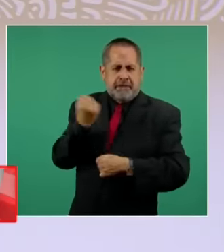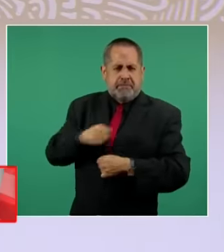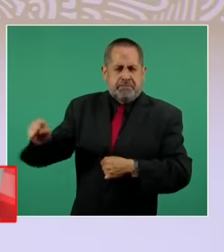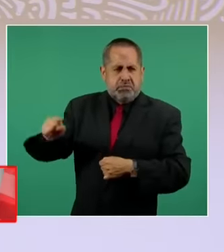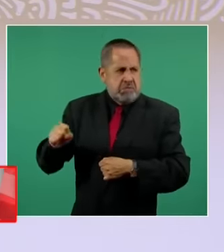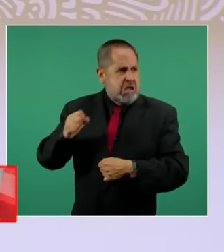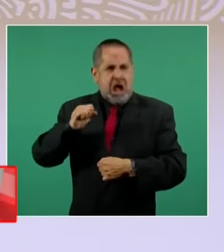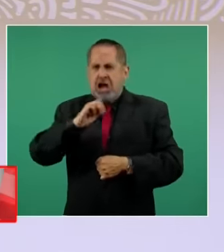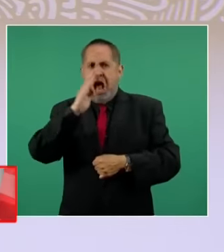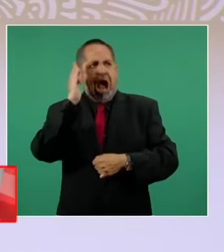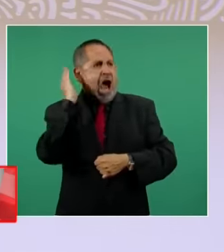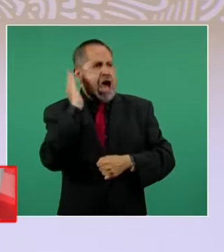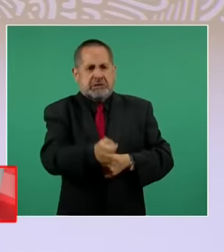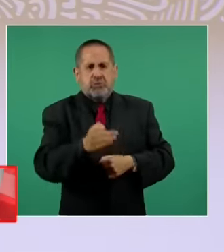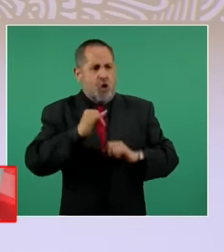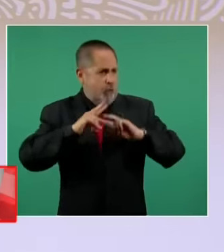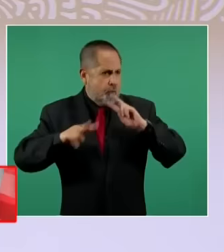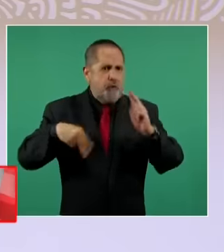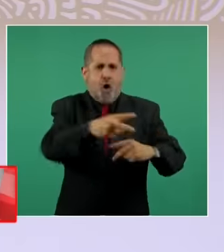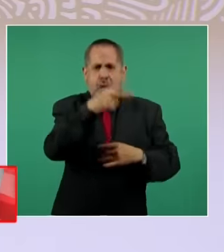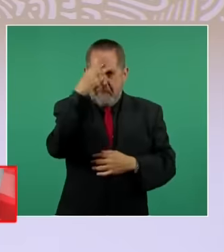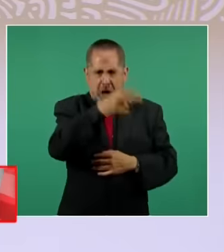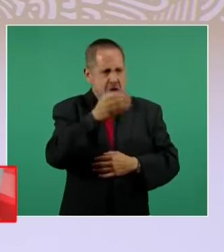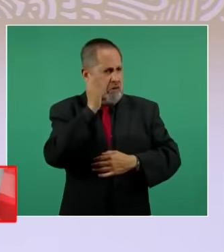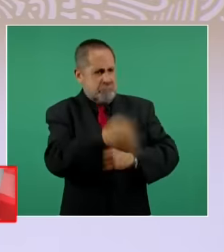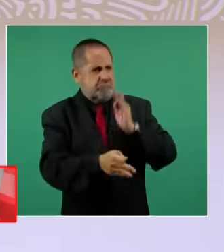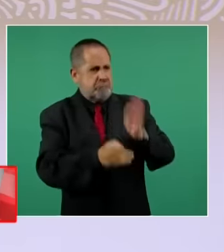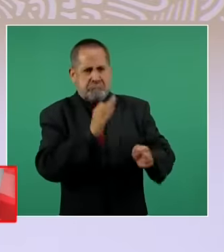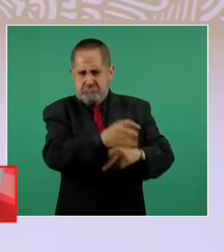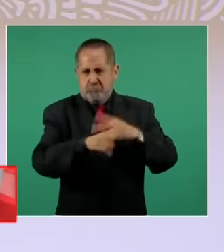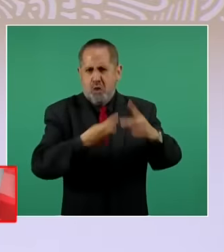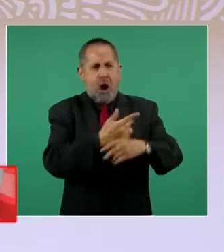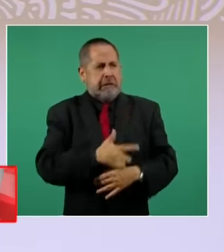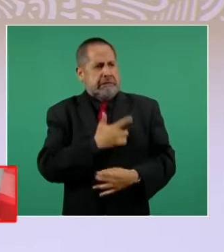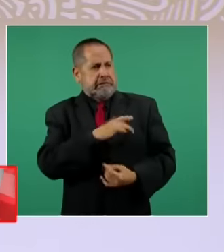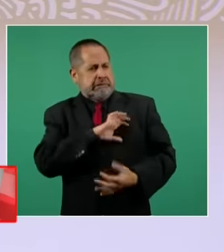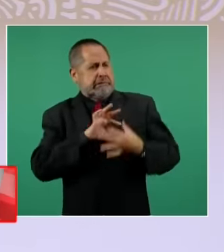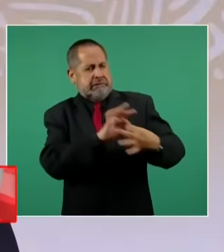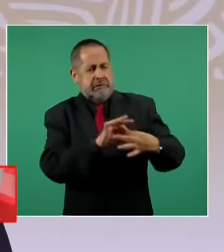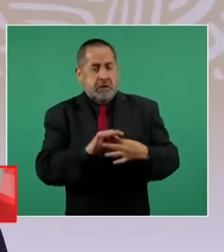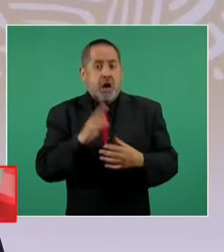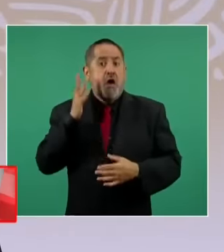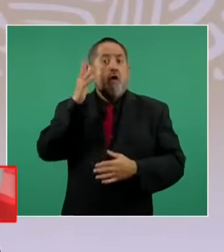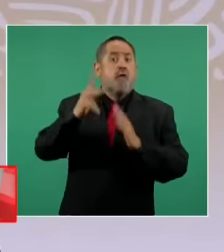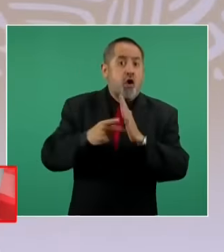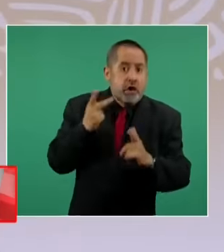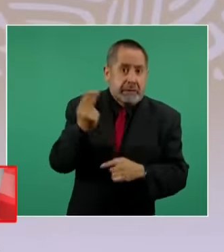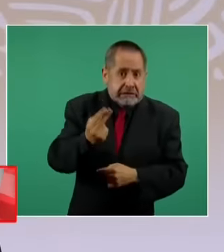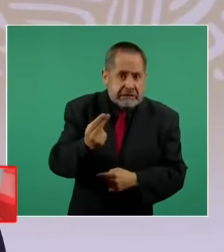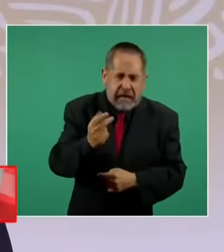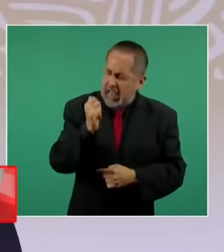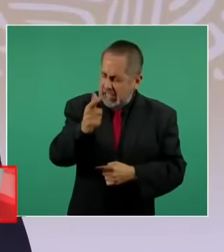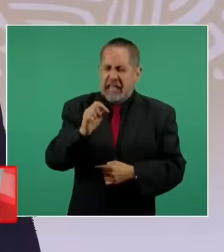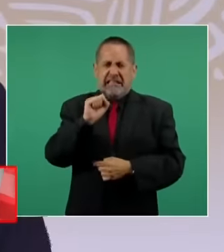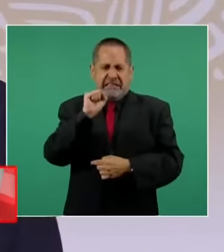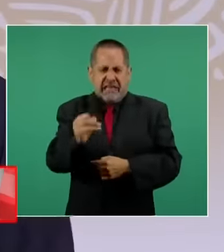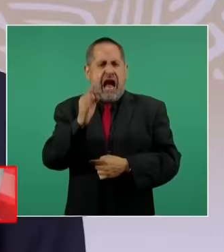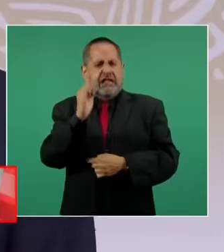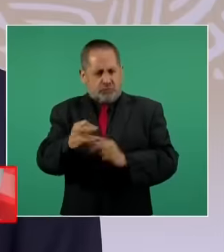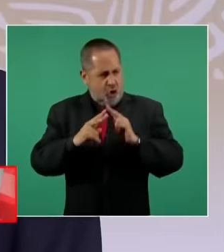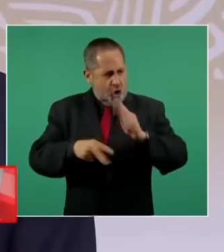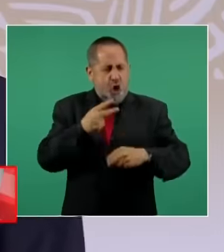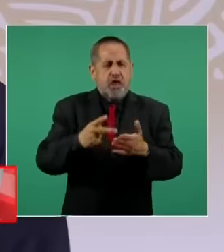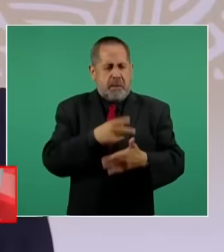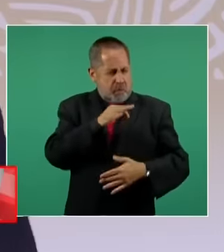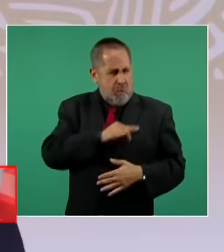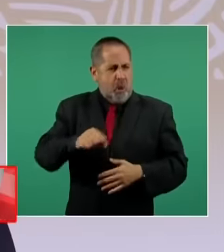en acompañar en cuanto fue necesario al pueblo mexicano, y volveremos a hacerlo siempre que lo precisen.